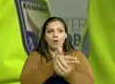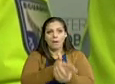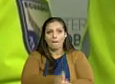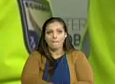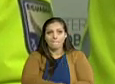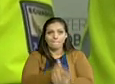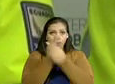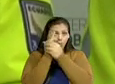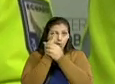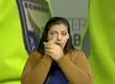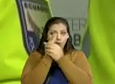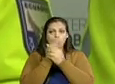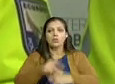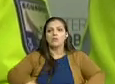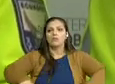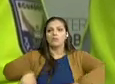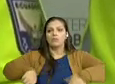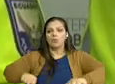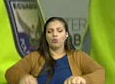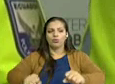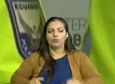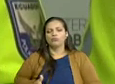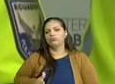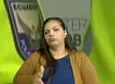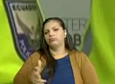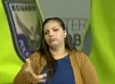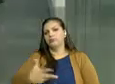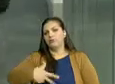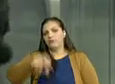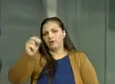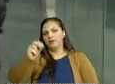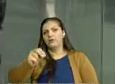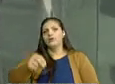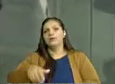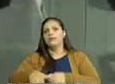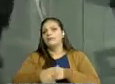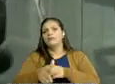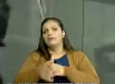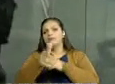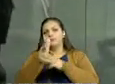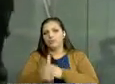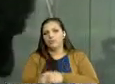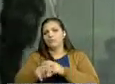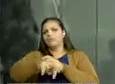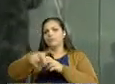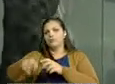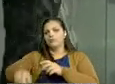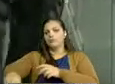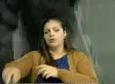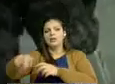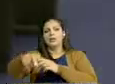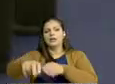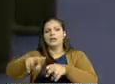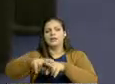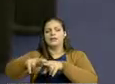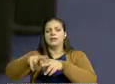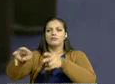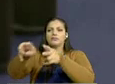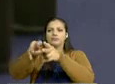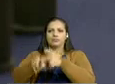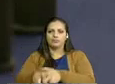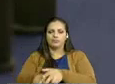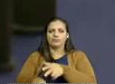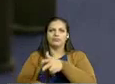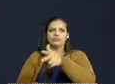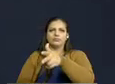taxi y en ese taxi fue interceptado por nuestras unidades policiales. En poder del detenido se encontraron prendas de vestir, 3 casquillos,